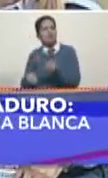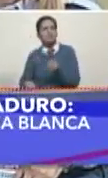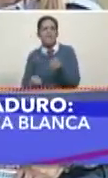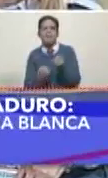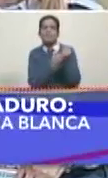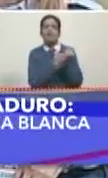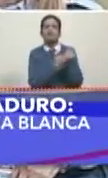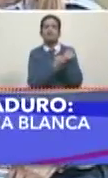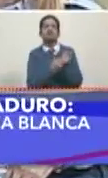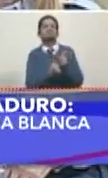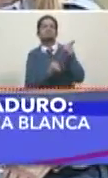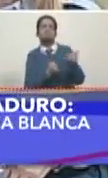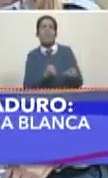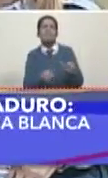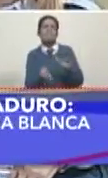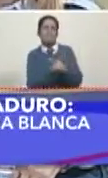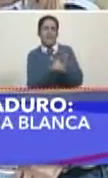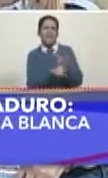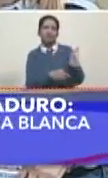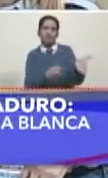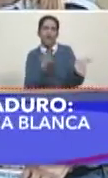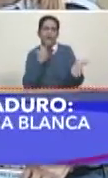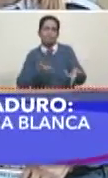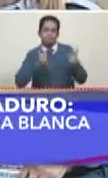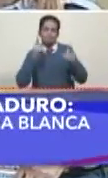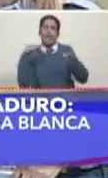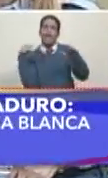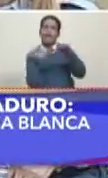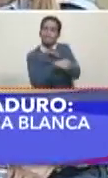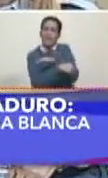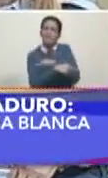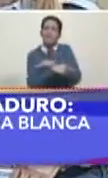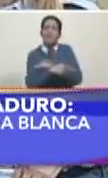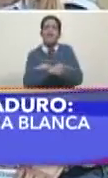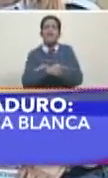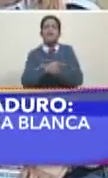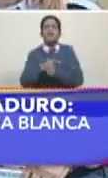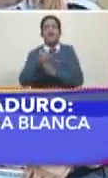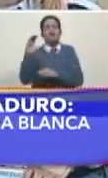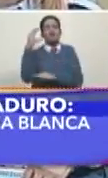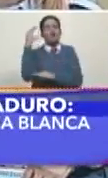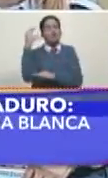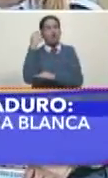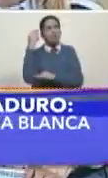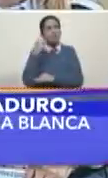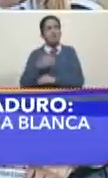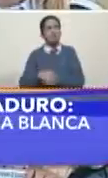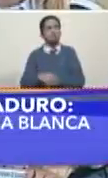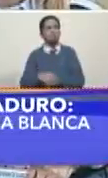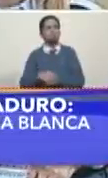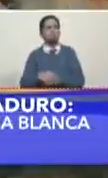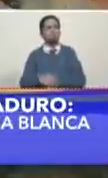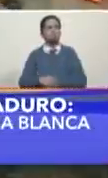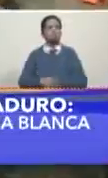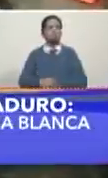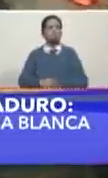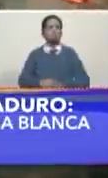activa con el derecho de Omar Enrique a entrar y cantar en Colombia a nuestro hermano pueblo